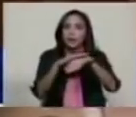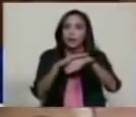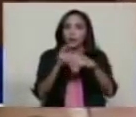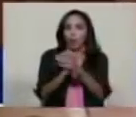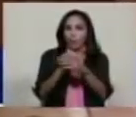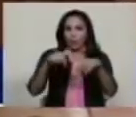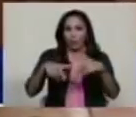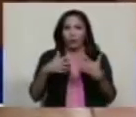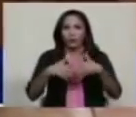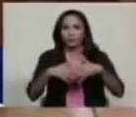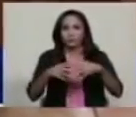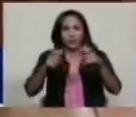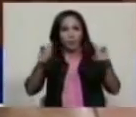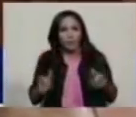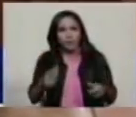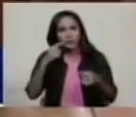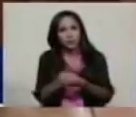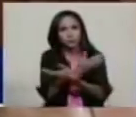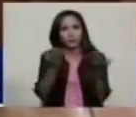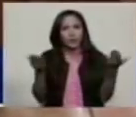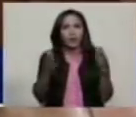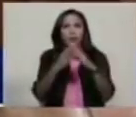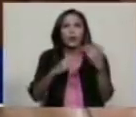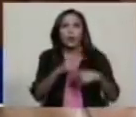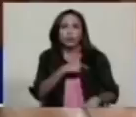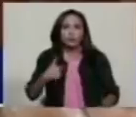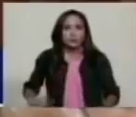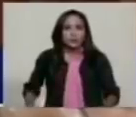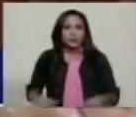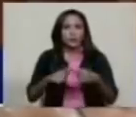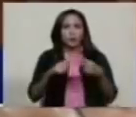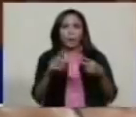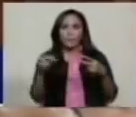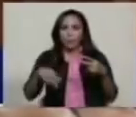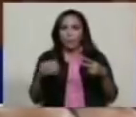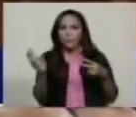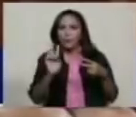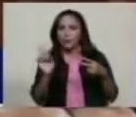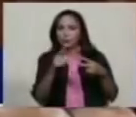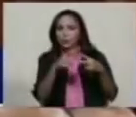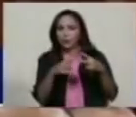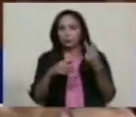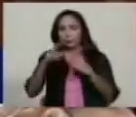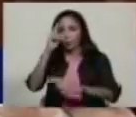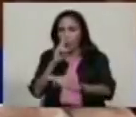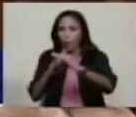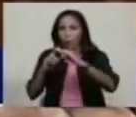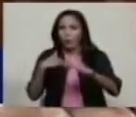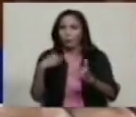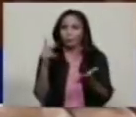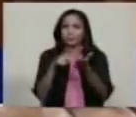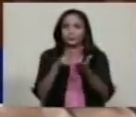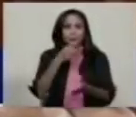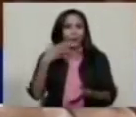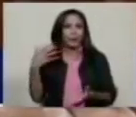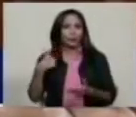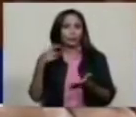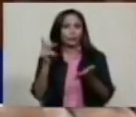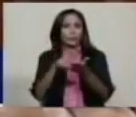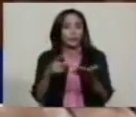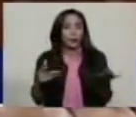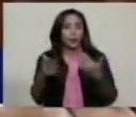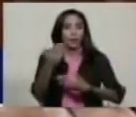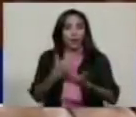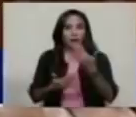Venezuela, empresarios chinos, es un placer, un honor para mí estar presente en este acto.